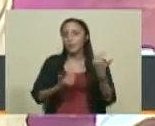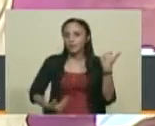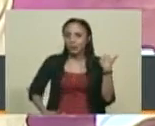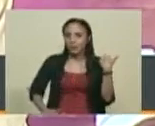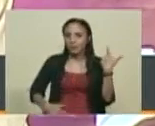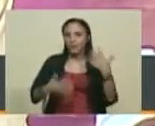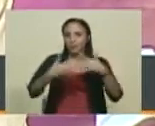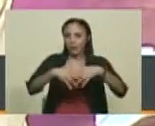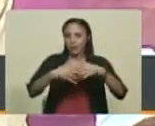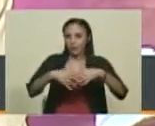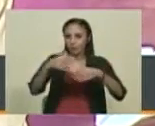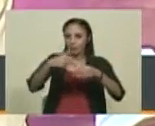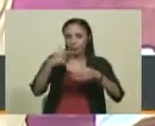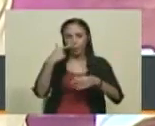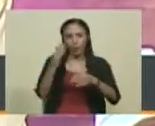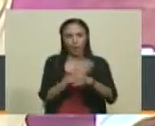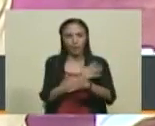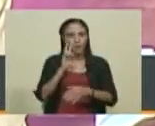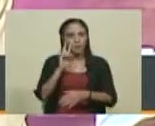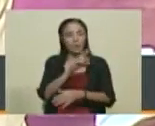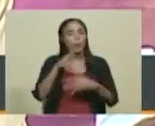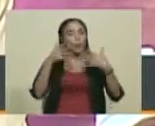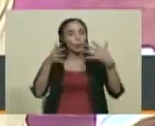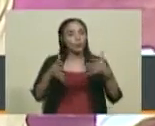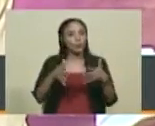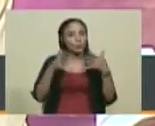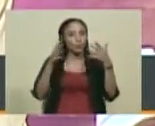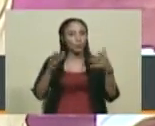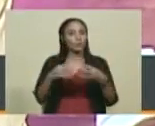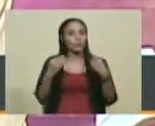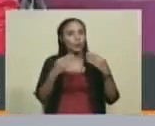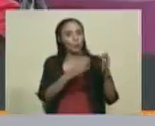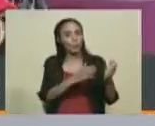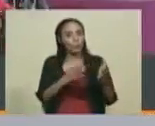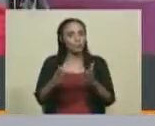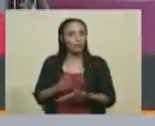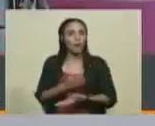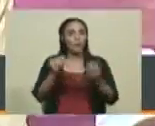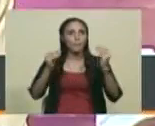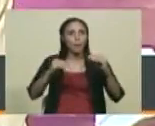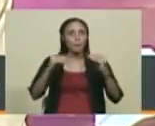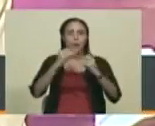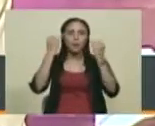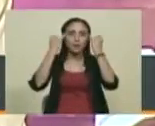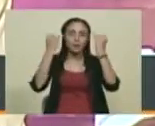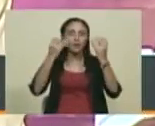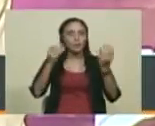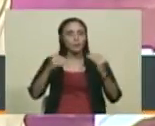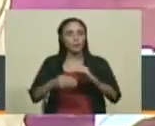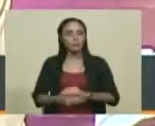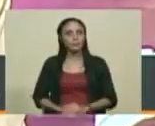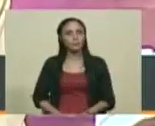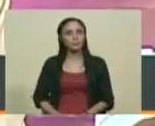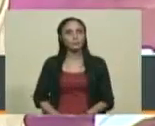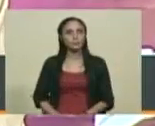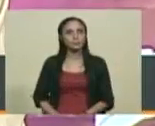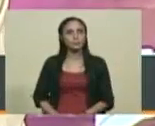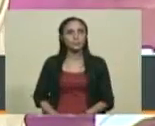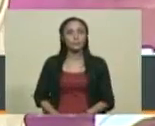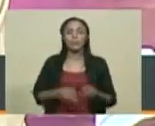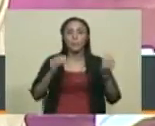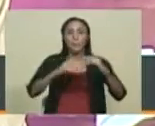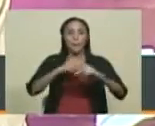Quevedo. Las orientaciones para fortalecer los comités de